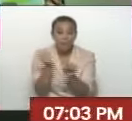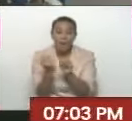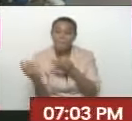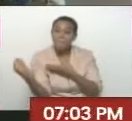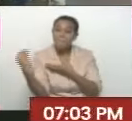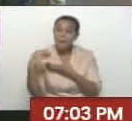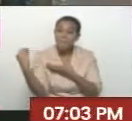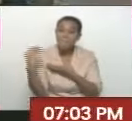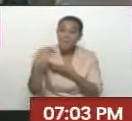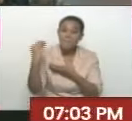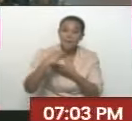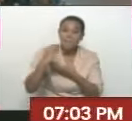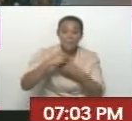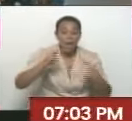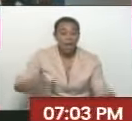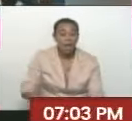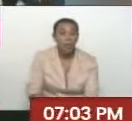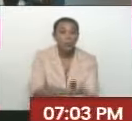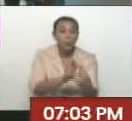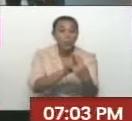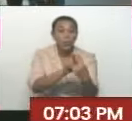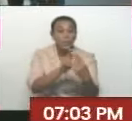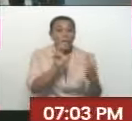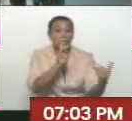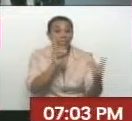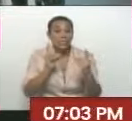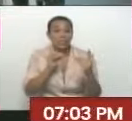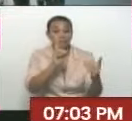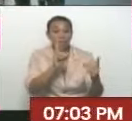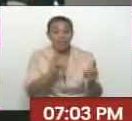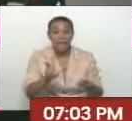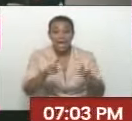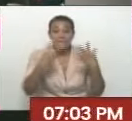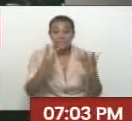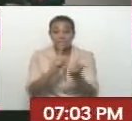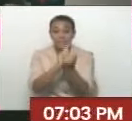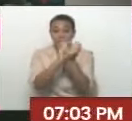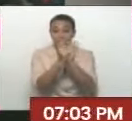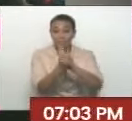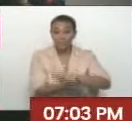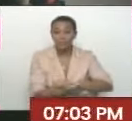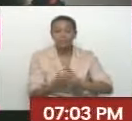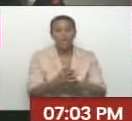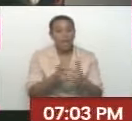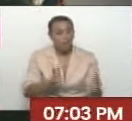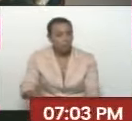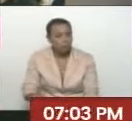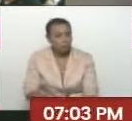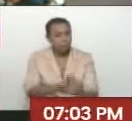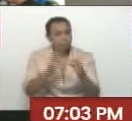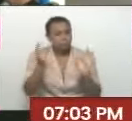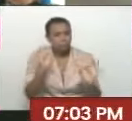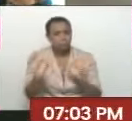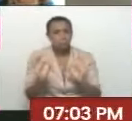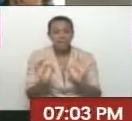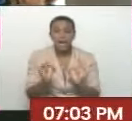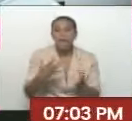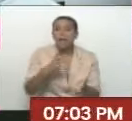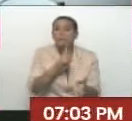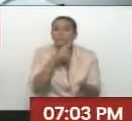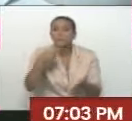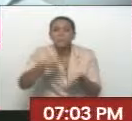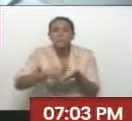increciendo en el encuentro, en el debate, en el reencuentro, en la